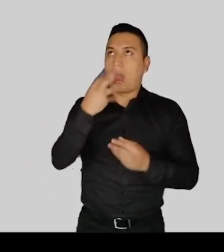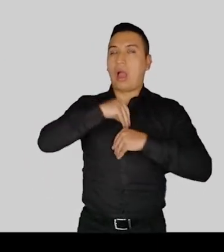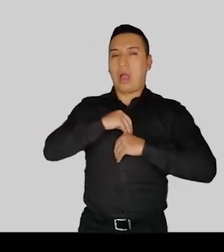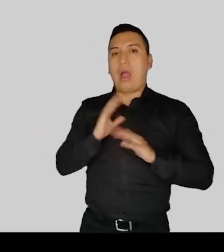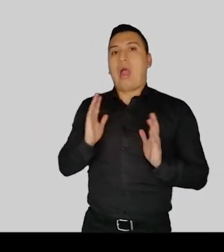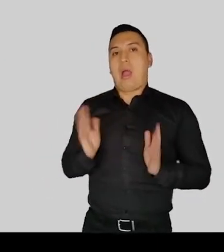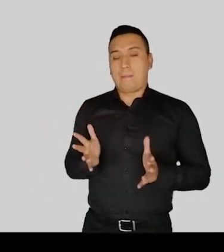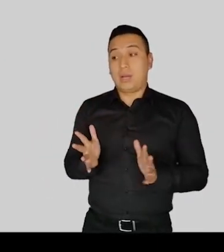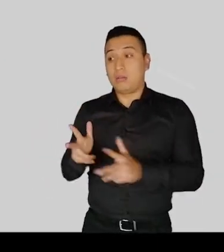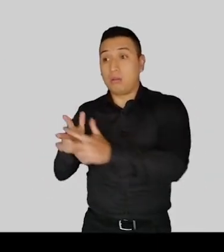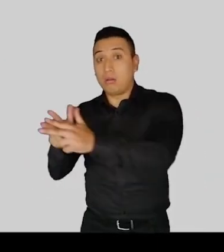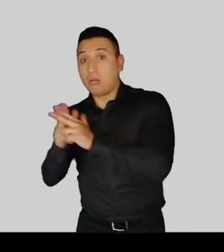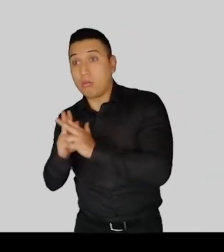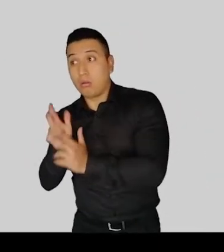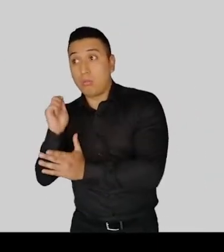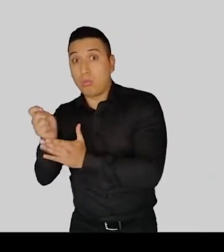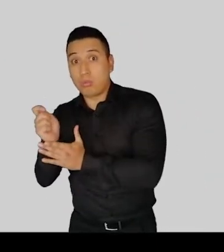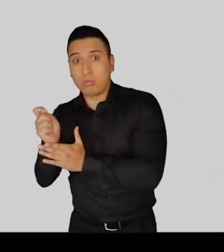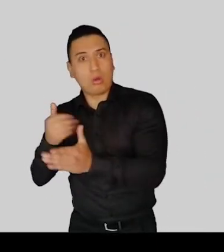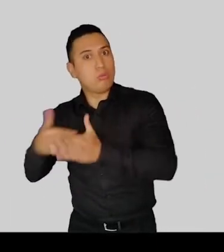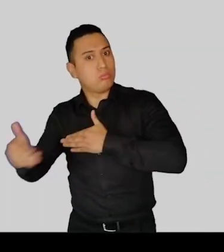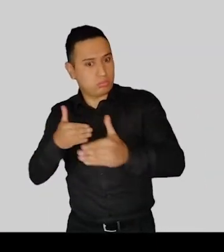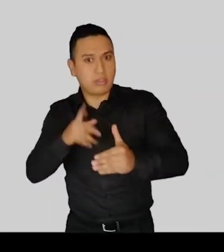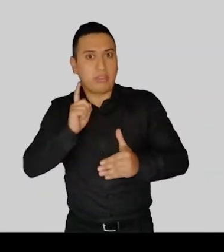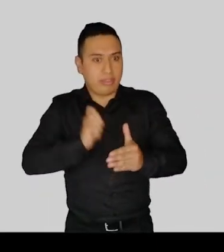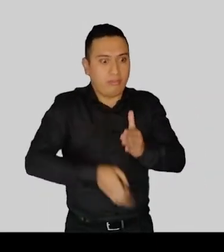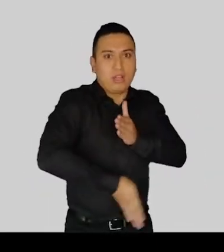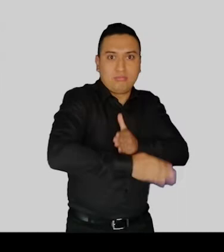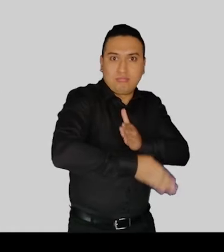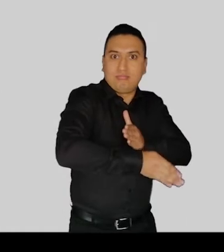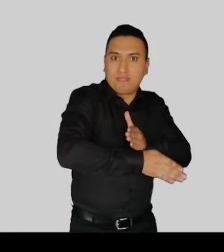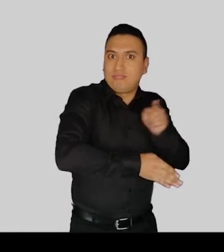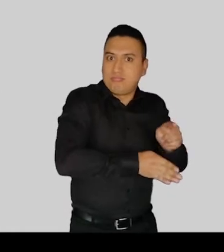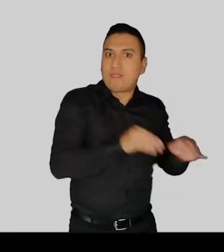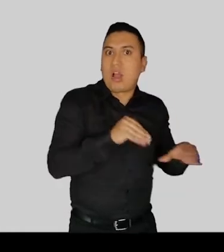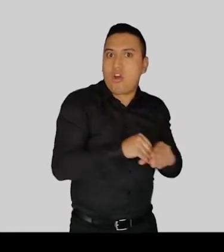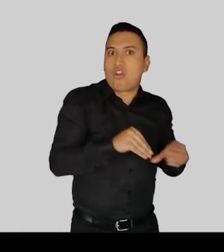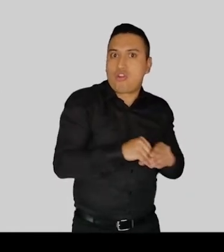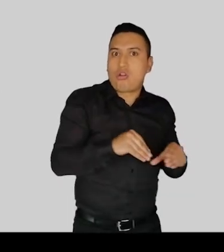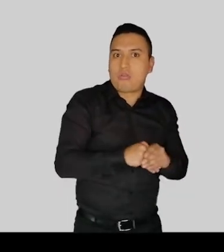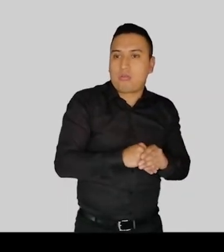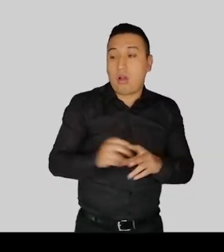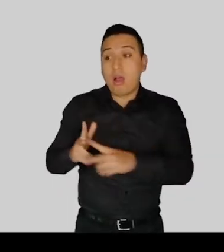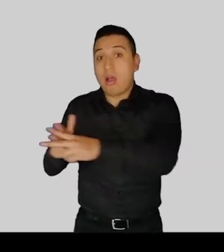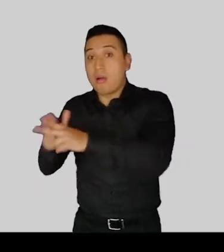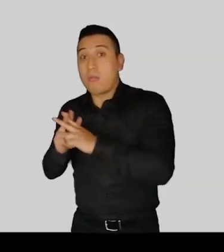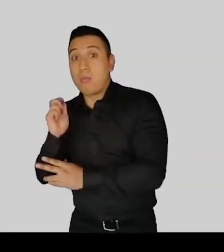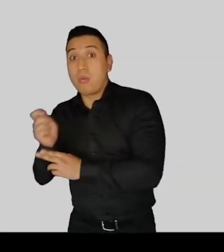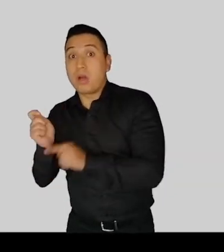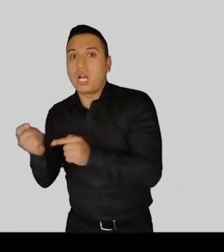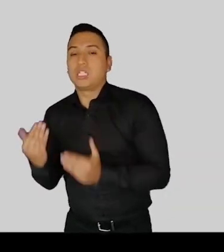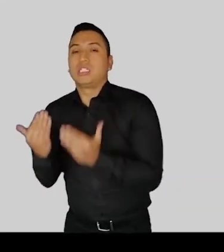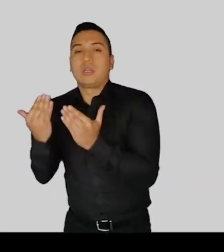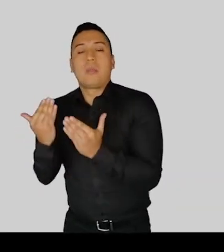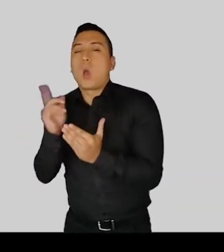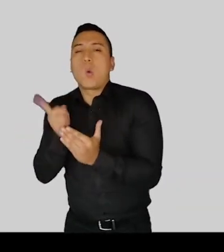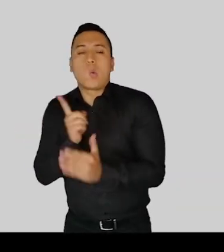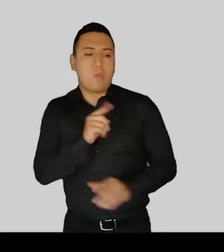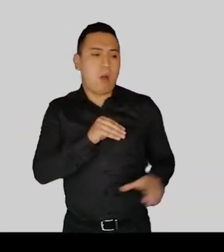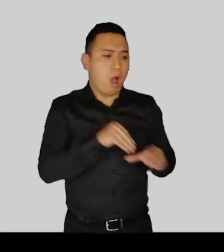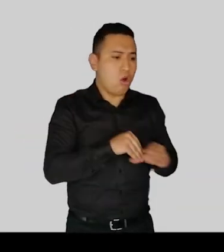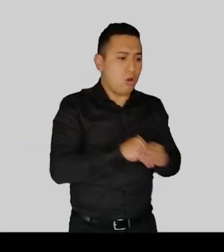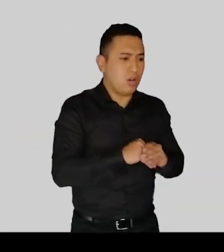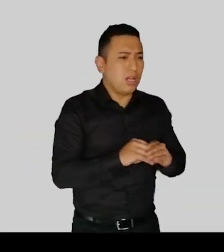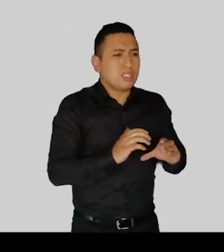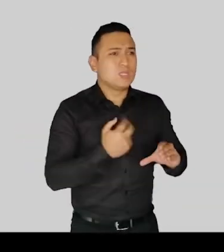crédito el hábito del ahorro debe ser permanente un crédito conviene cuando no se puede esperar ahorrar el